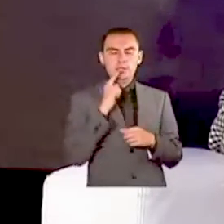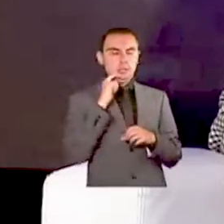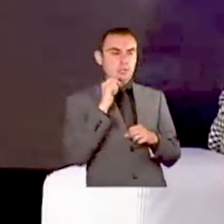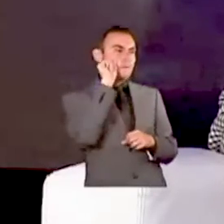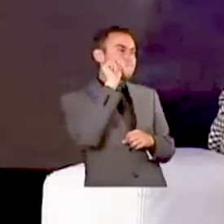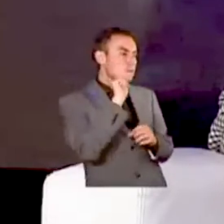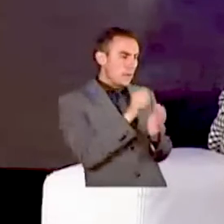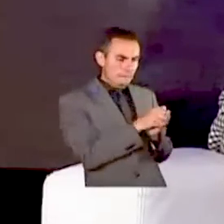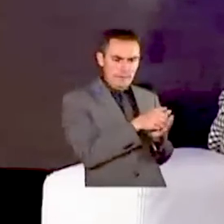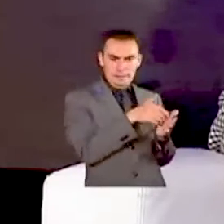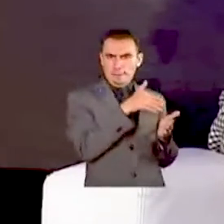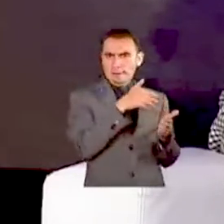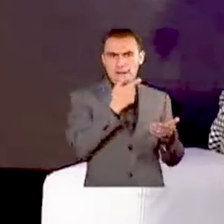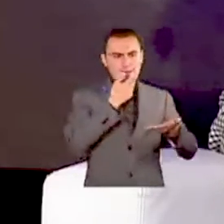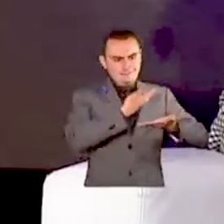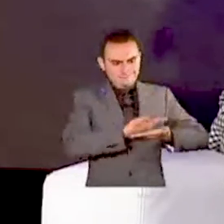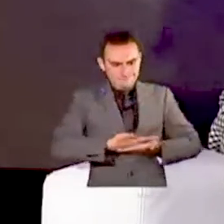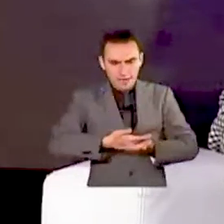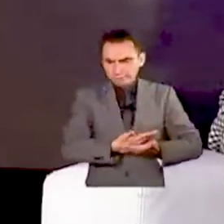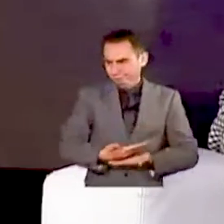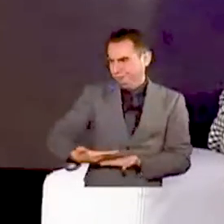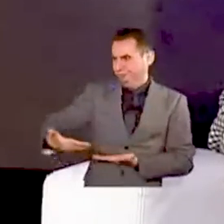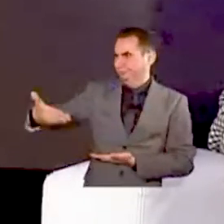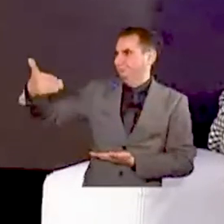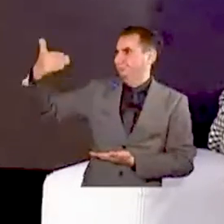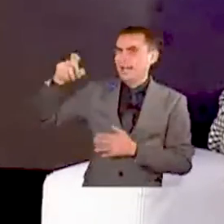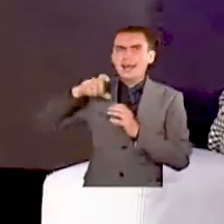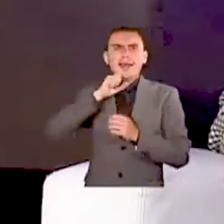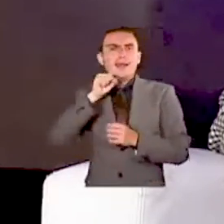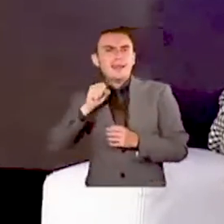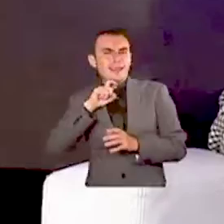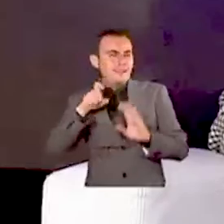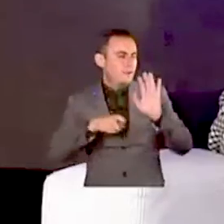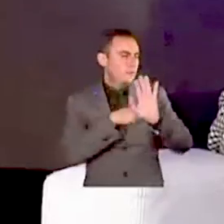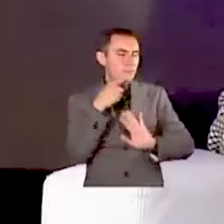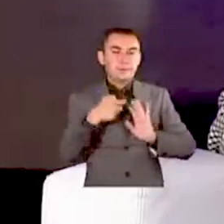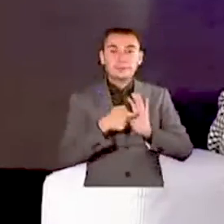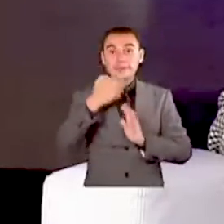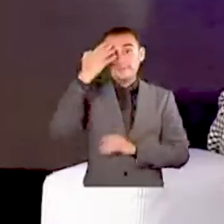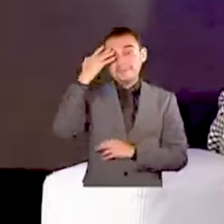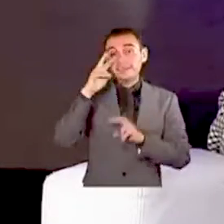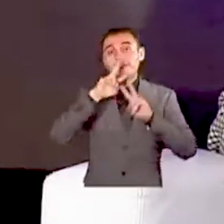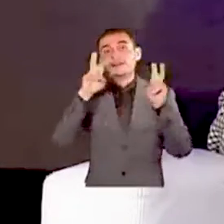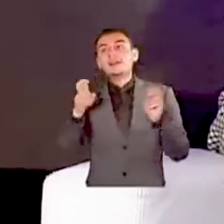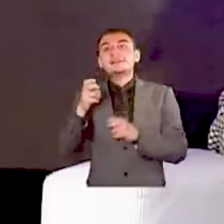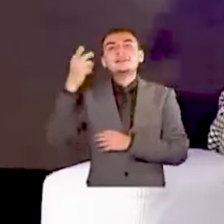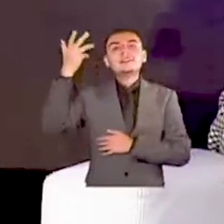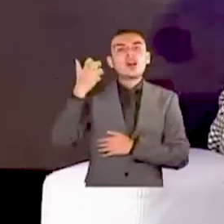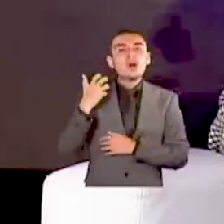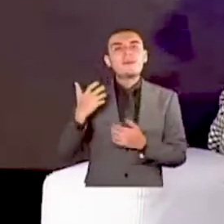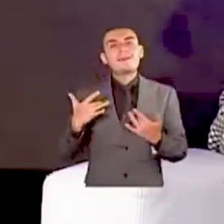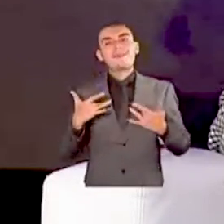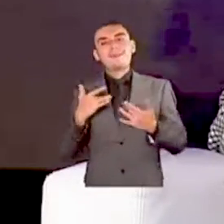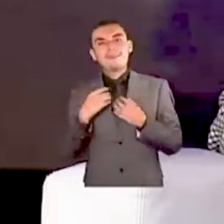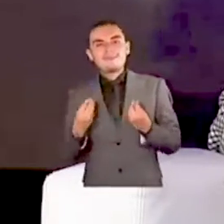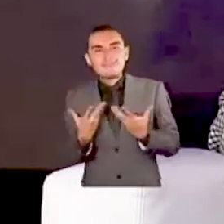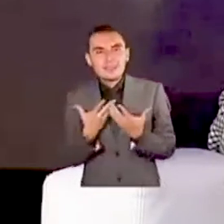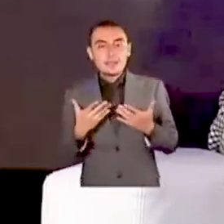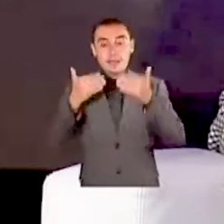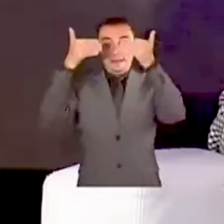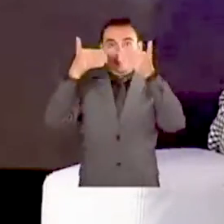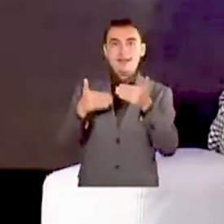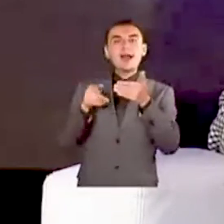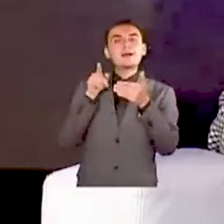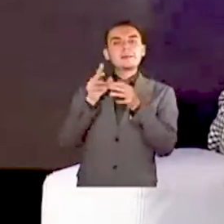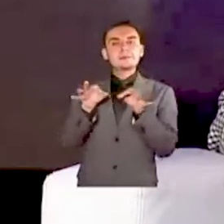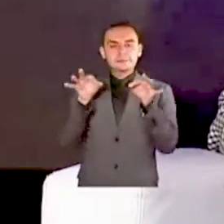y más allá, porque las prestaciones que van en pensiones y en sobrevivencia, en invalidez,